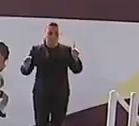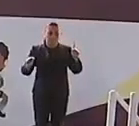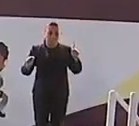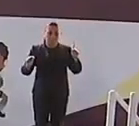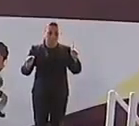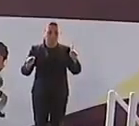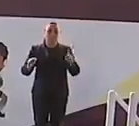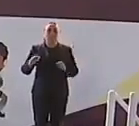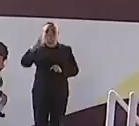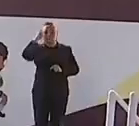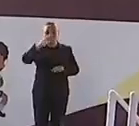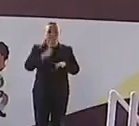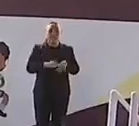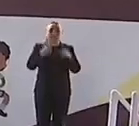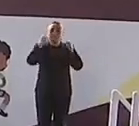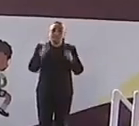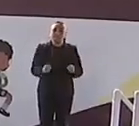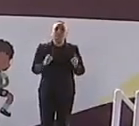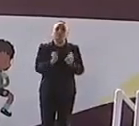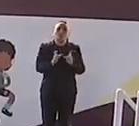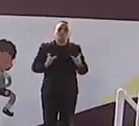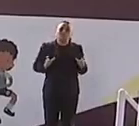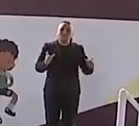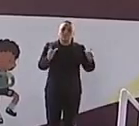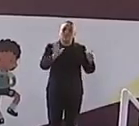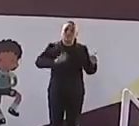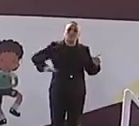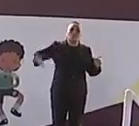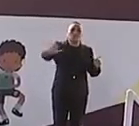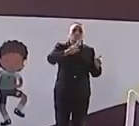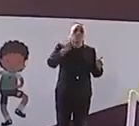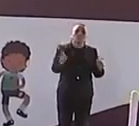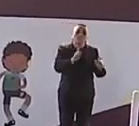para garantizar la seguridad pública